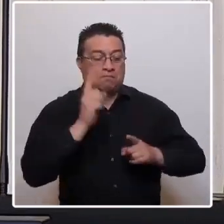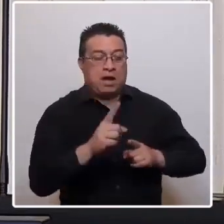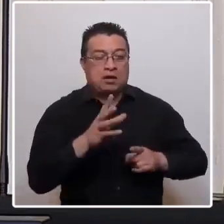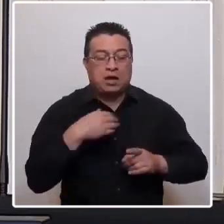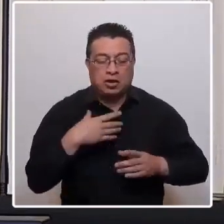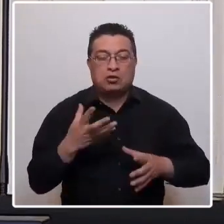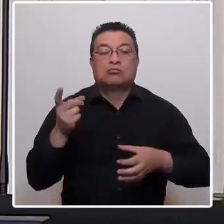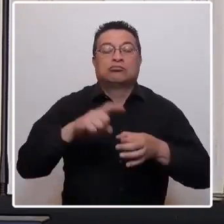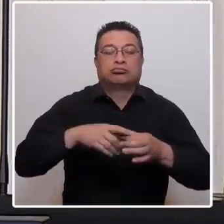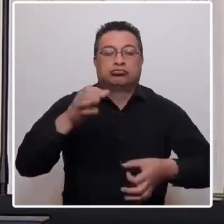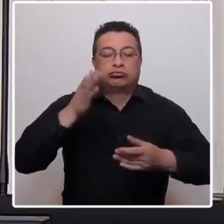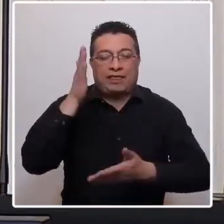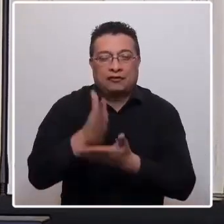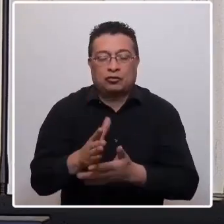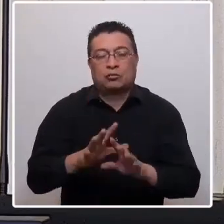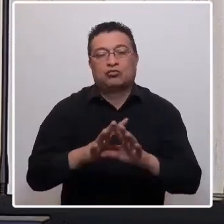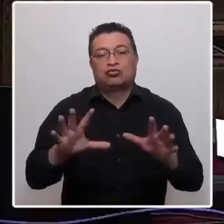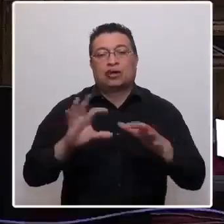gracias.